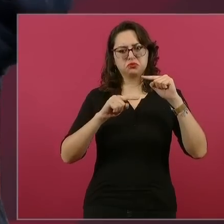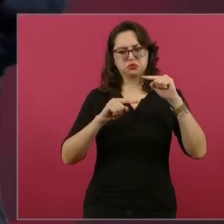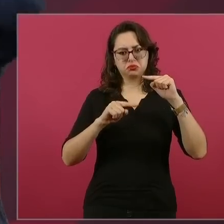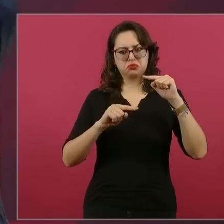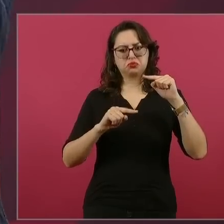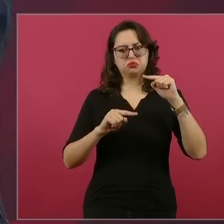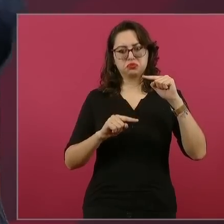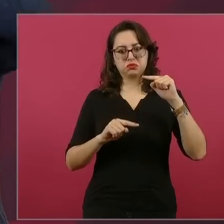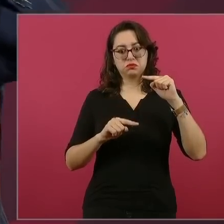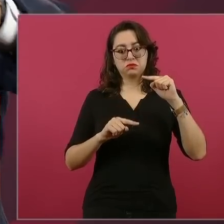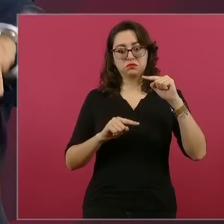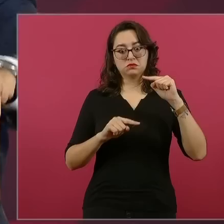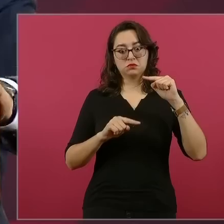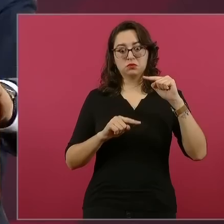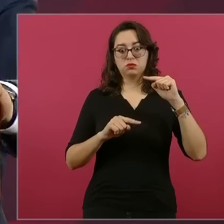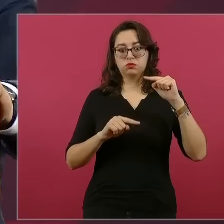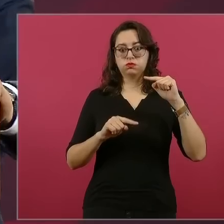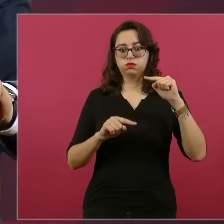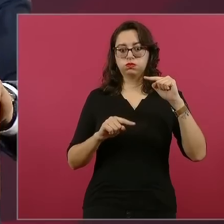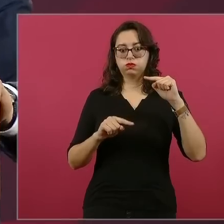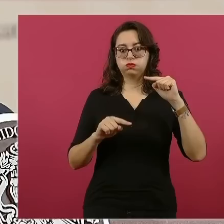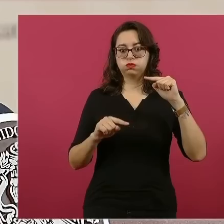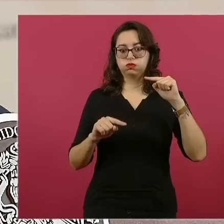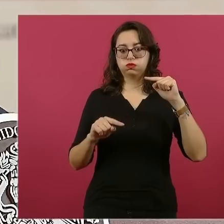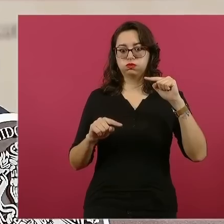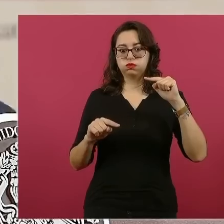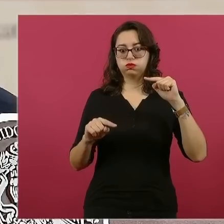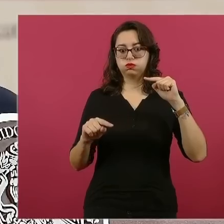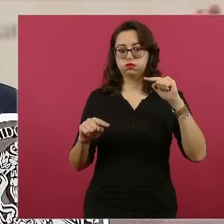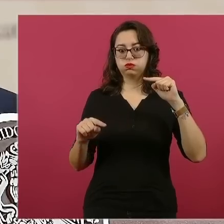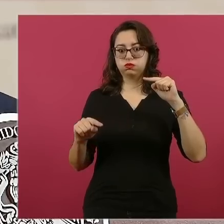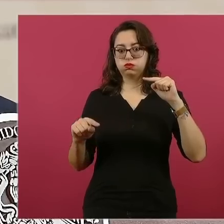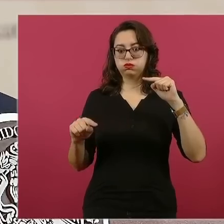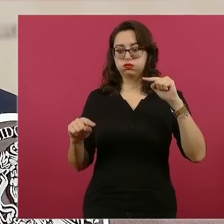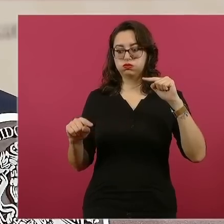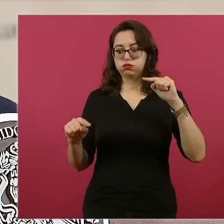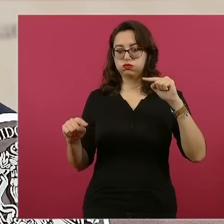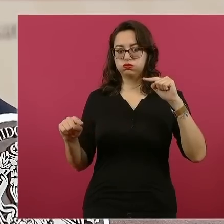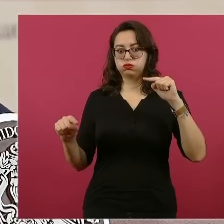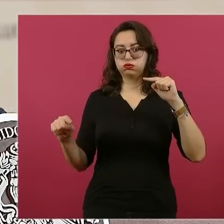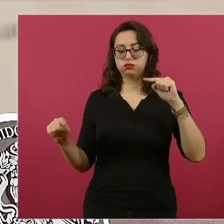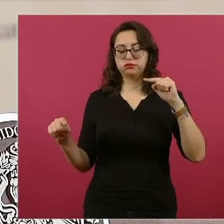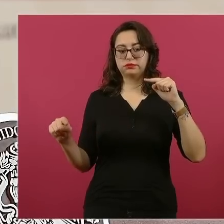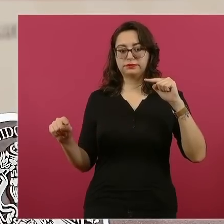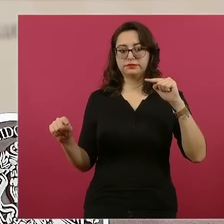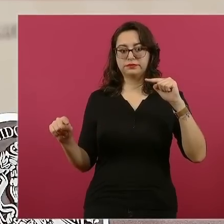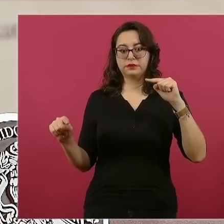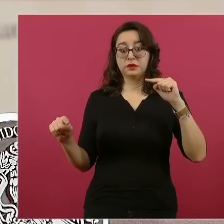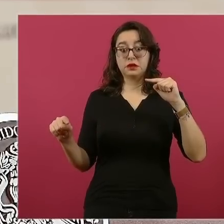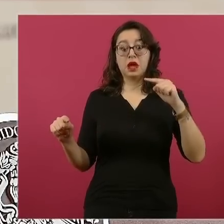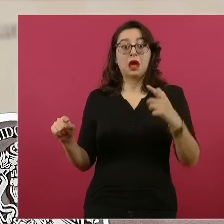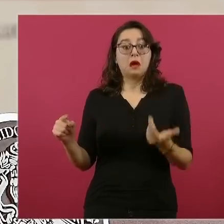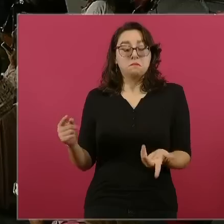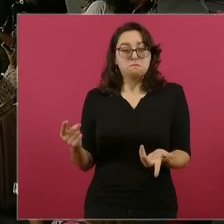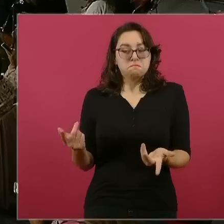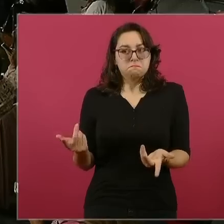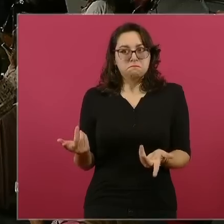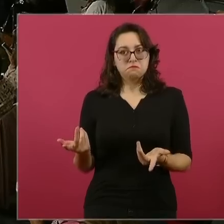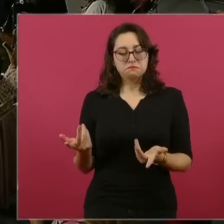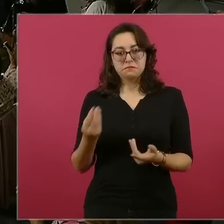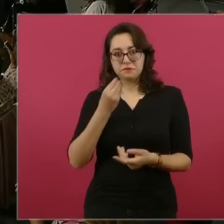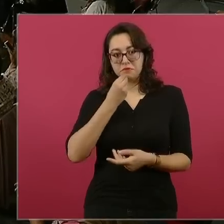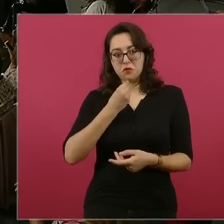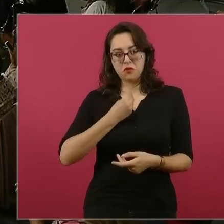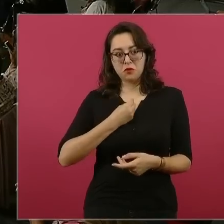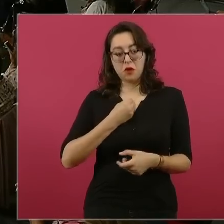estancó, ¿sí? Pero este mes, lo que llevamos estos días, está abajo.